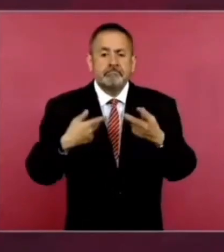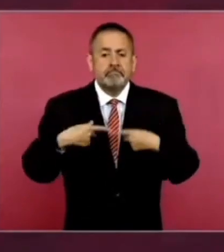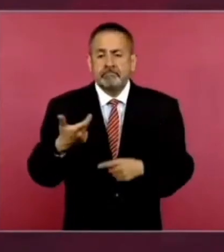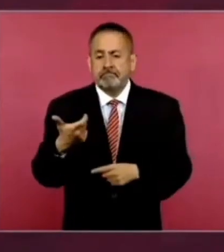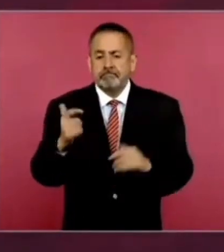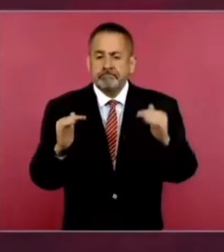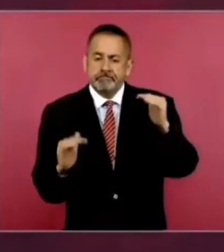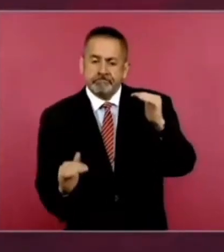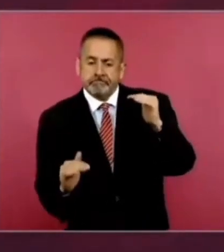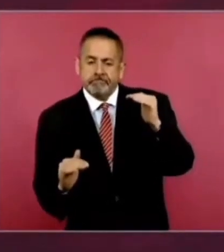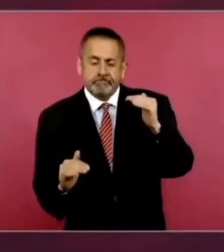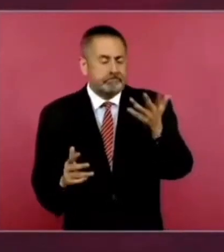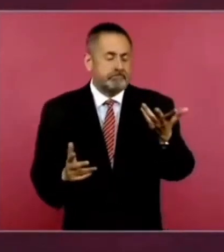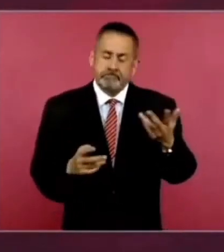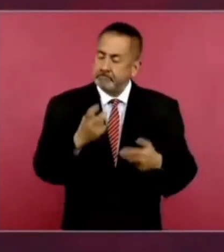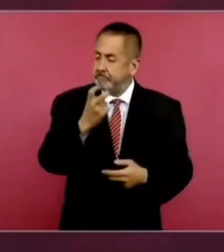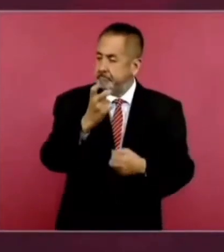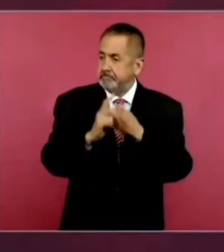en el país,